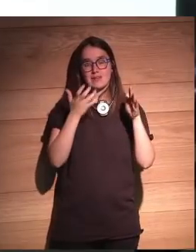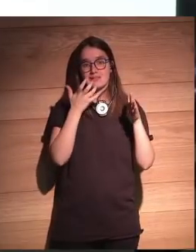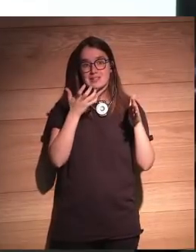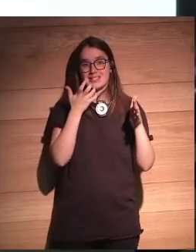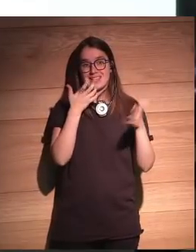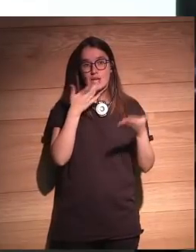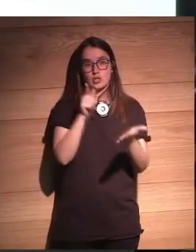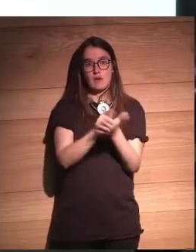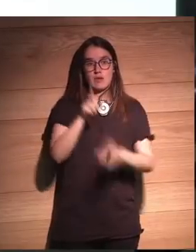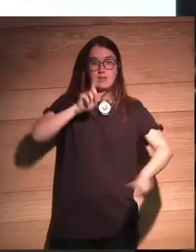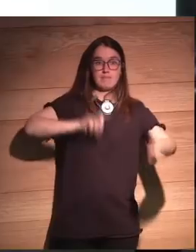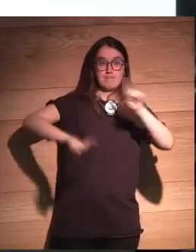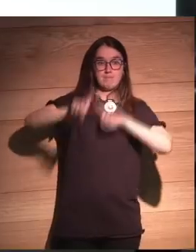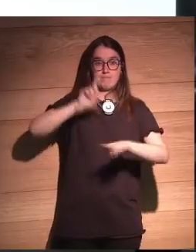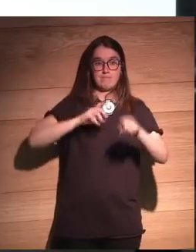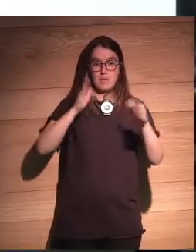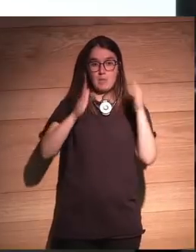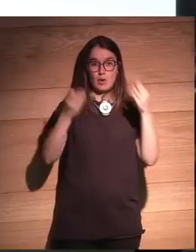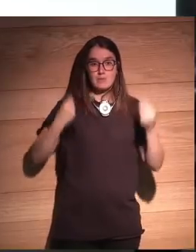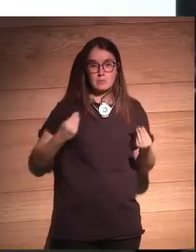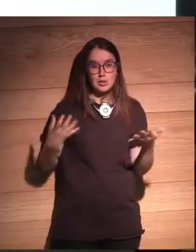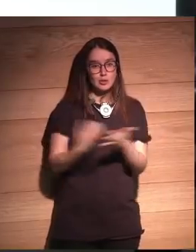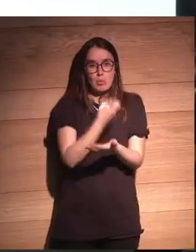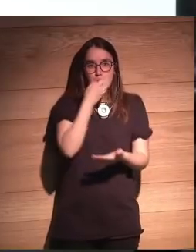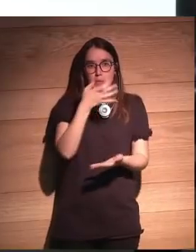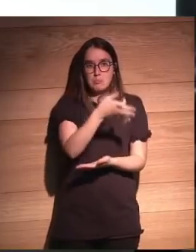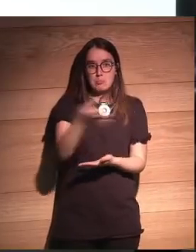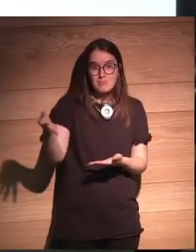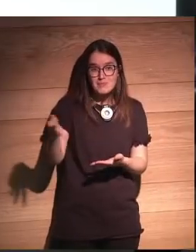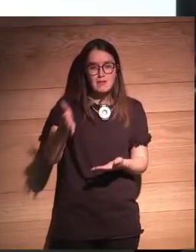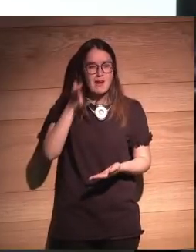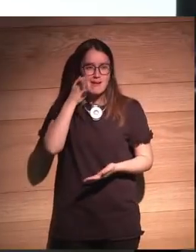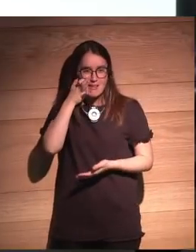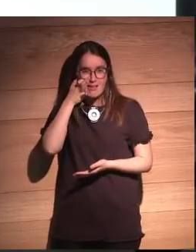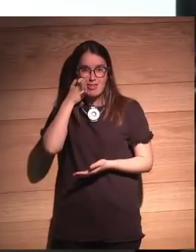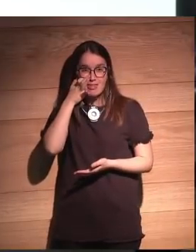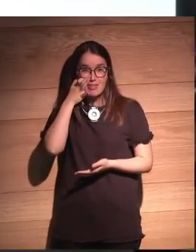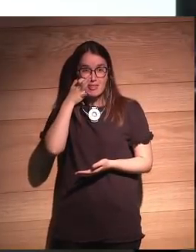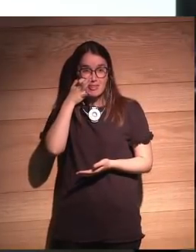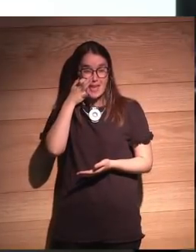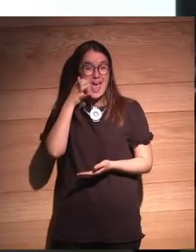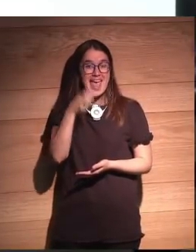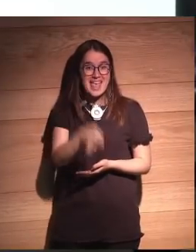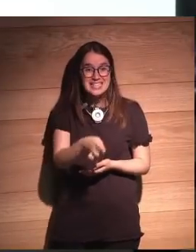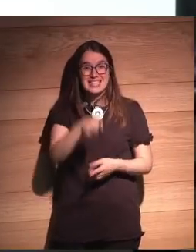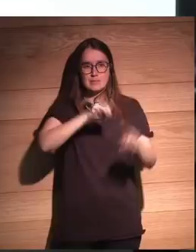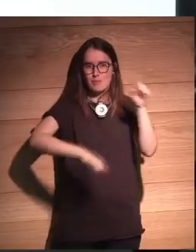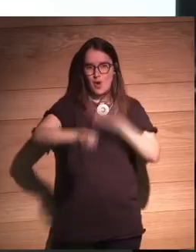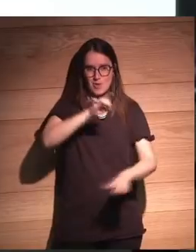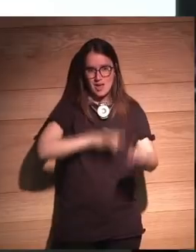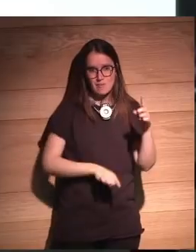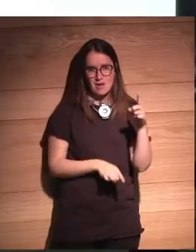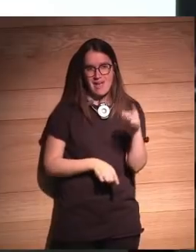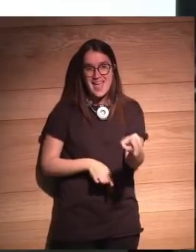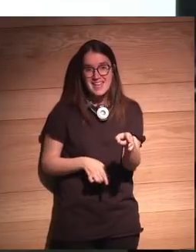status quo, a como estaba antes, todo estaría bien, cuando en realidad es el status quo el propio